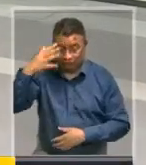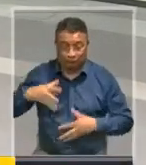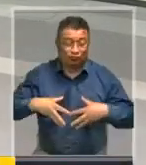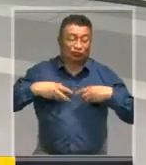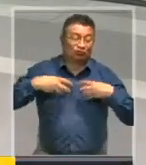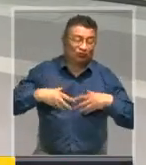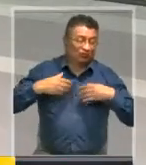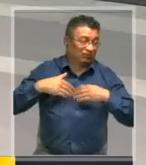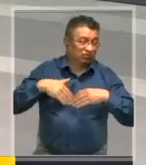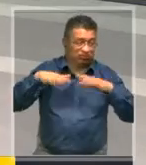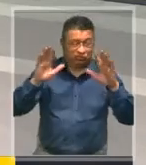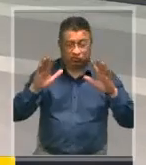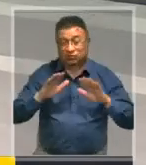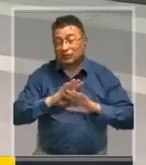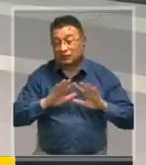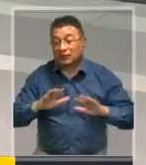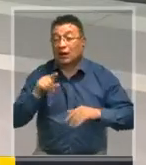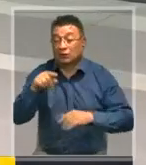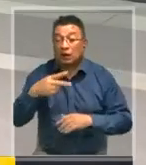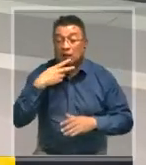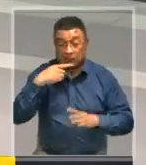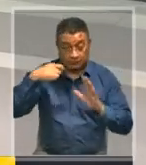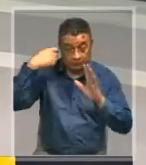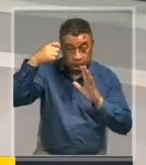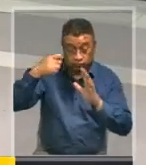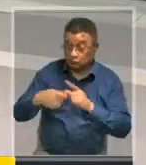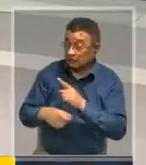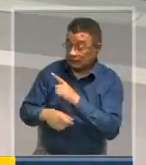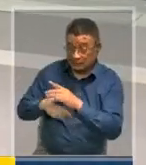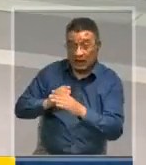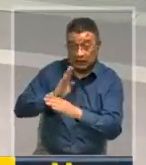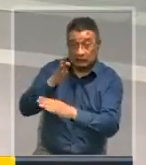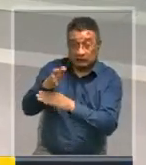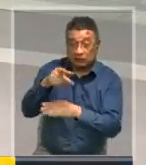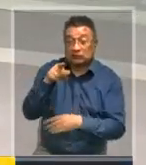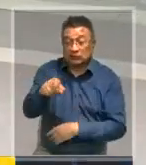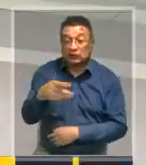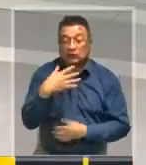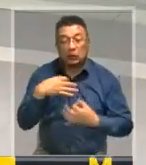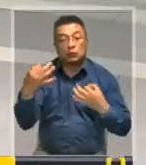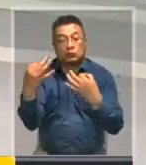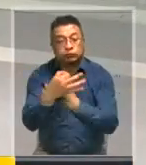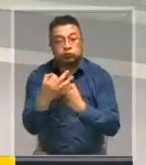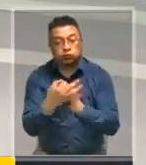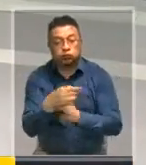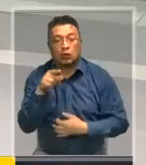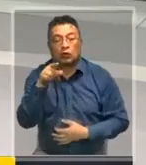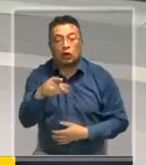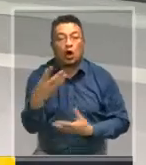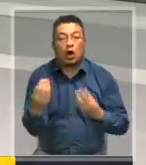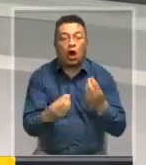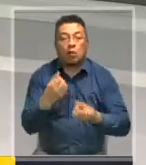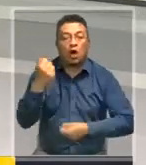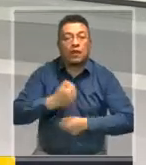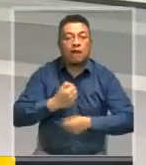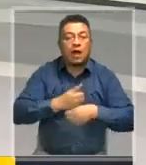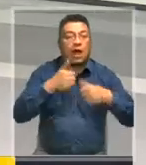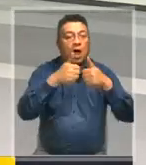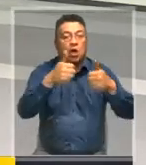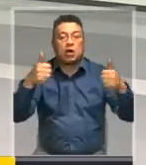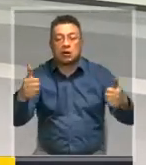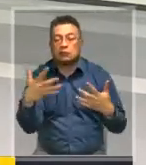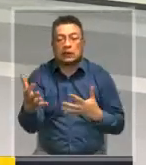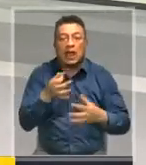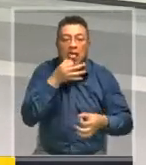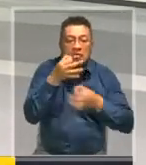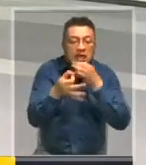ahora. Y tenemos también en cámara a Felipe Caro, que nos pasa a dar cuenta entonces de los detalles de cómo está trabajando la autoridad, de qué dicen respecto